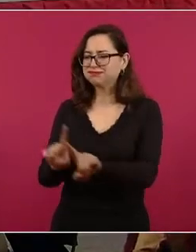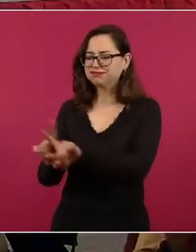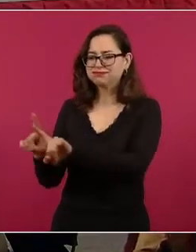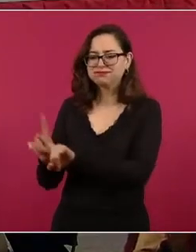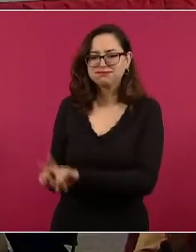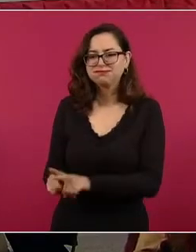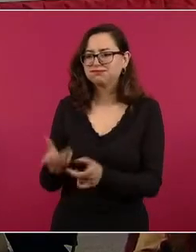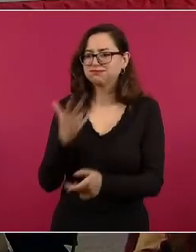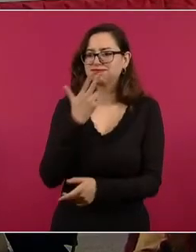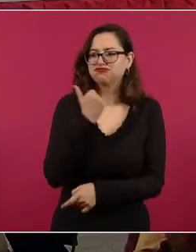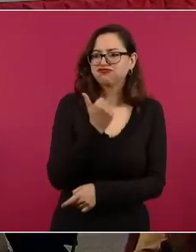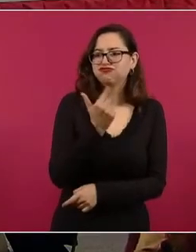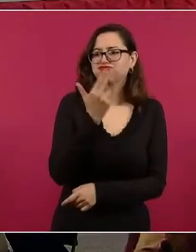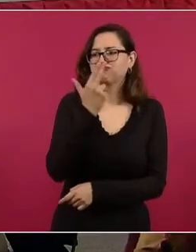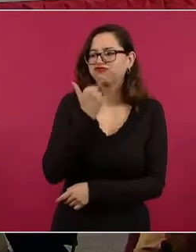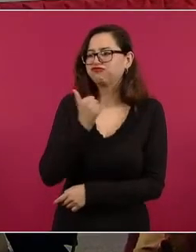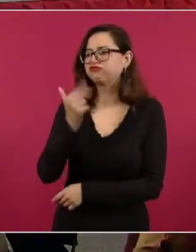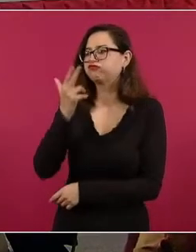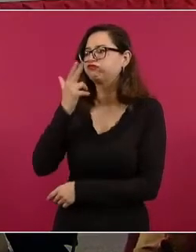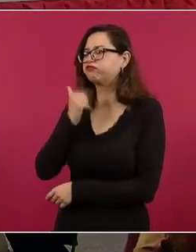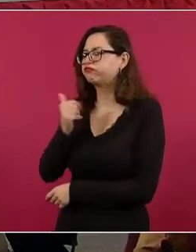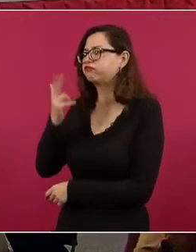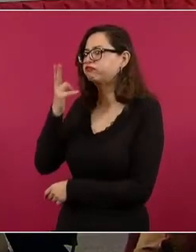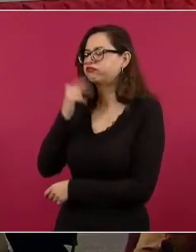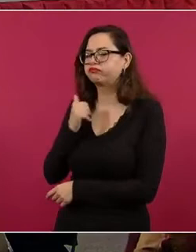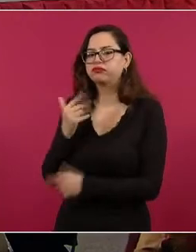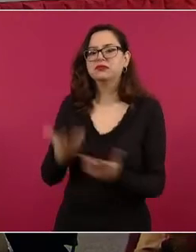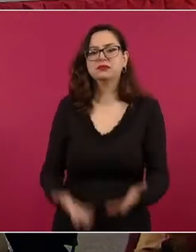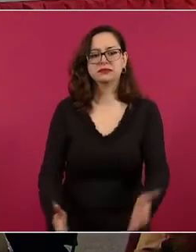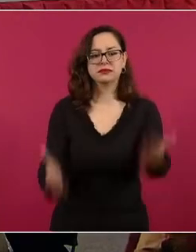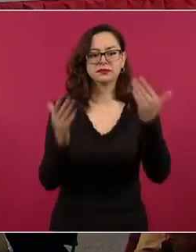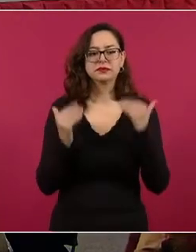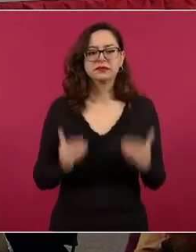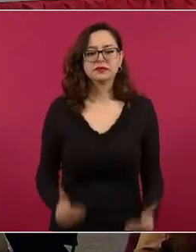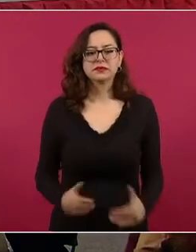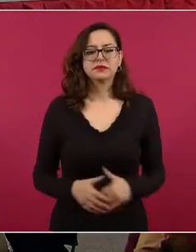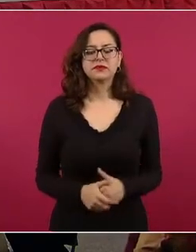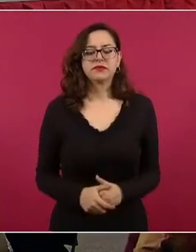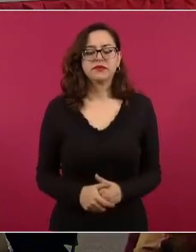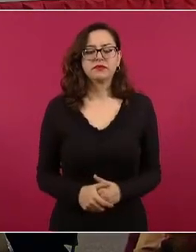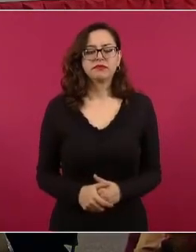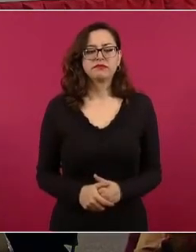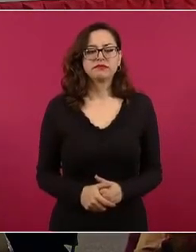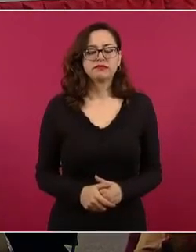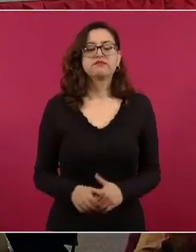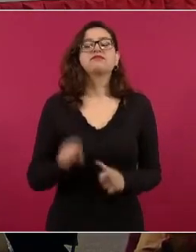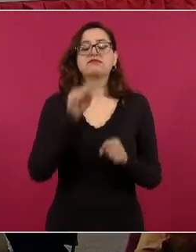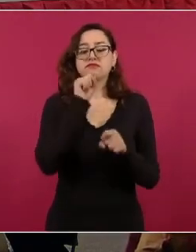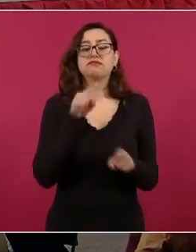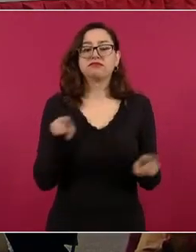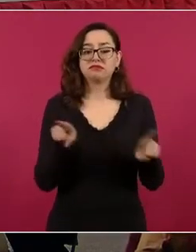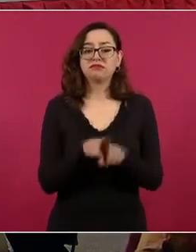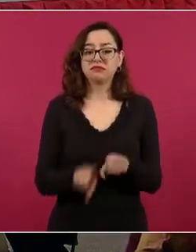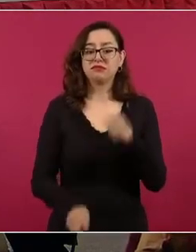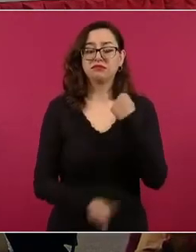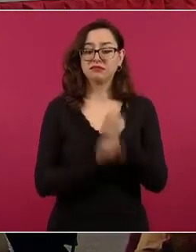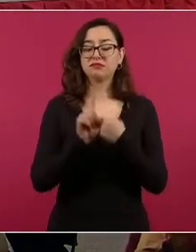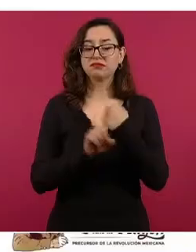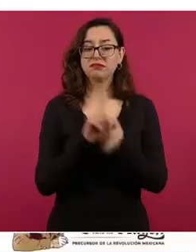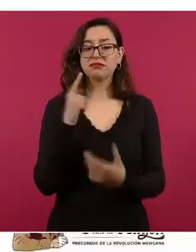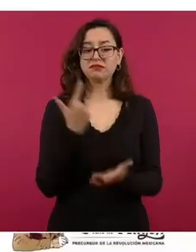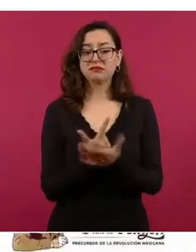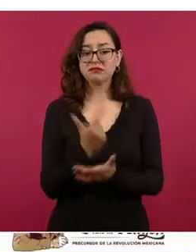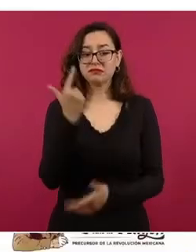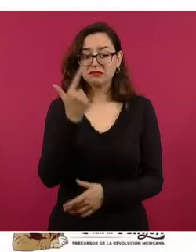que están fuera de funcionamiento. Ahí, si podemos pasar a la siguiente, también se identifica una brecha importante en términos de personal.